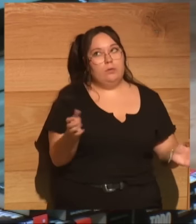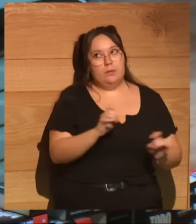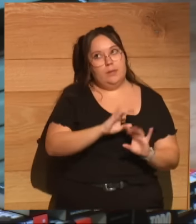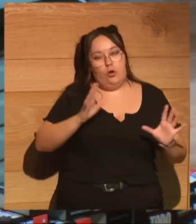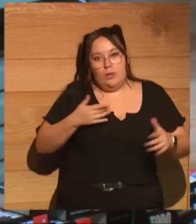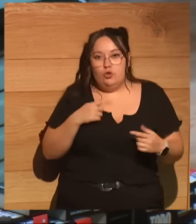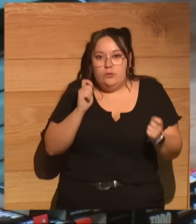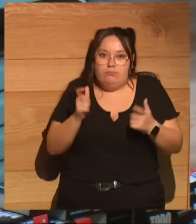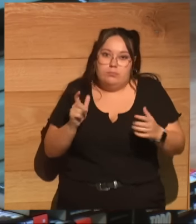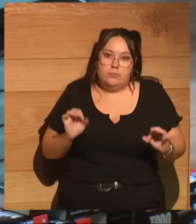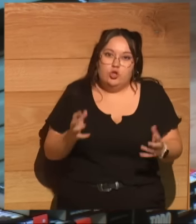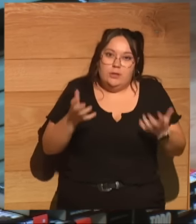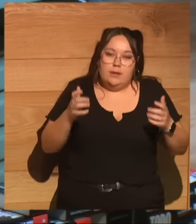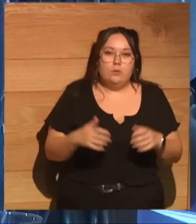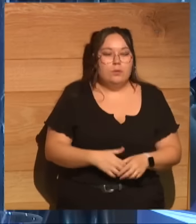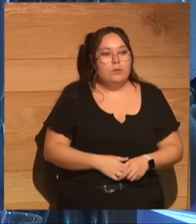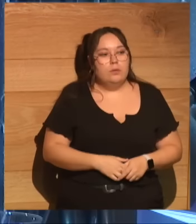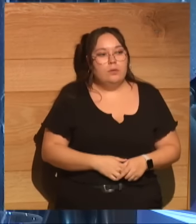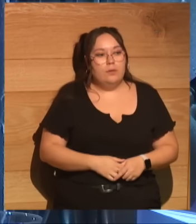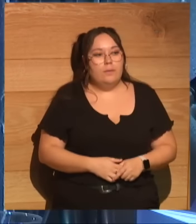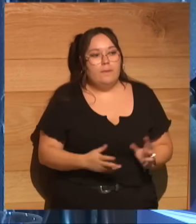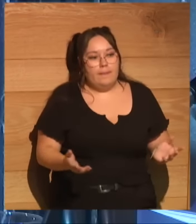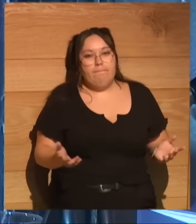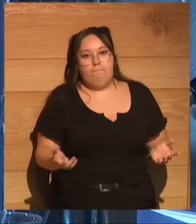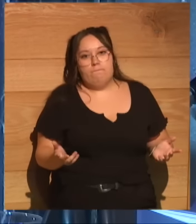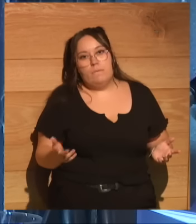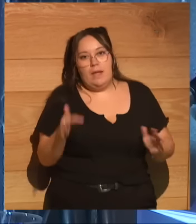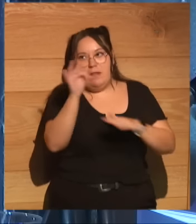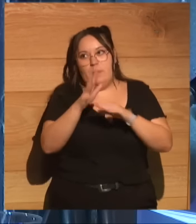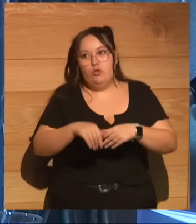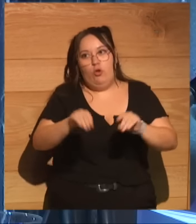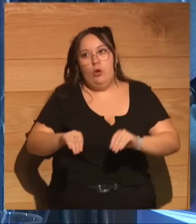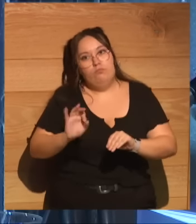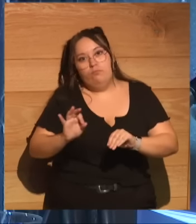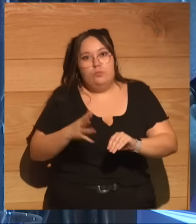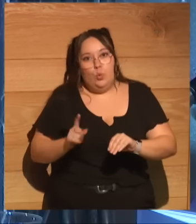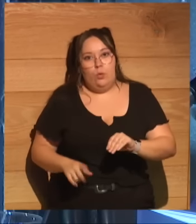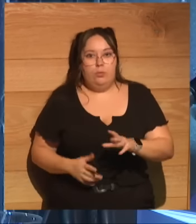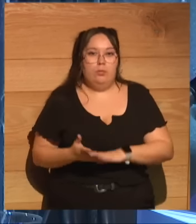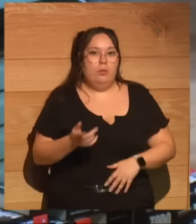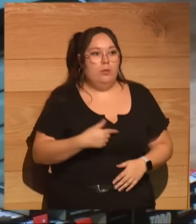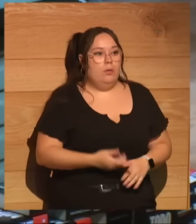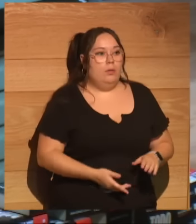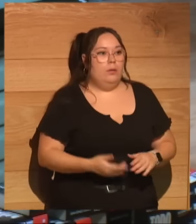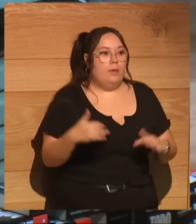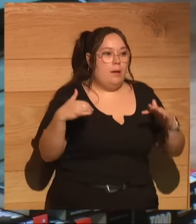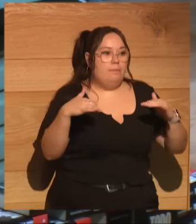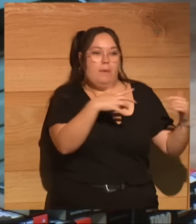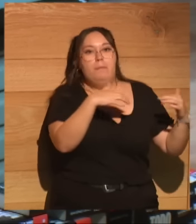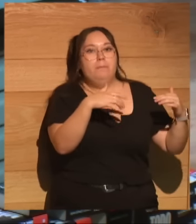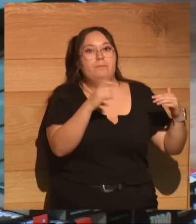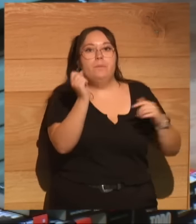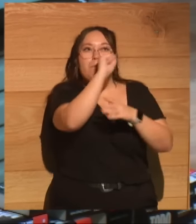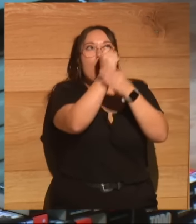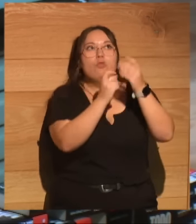El muchacho es que... Pues, bueno, pero Timothy, no. Monta el picnic en no otro lado. No digo que vayas a ver el fútbol o el baloncesto, pero... No apuñales